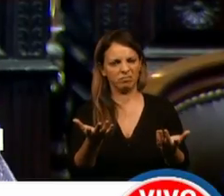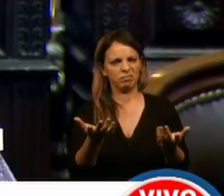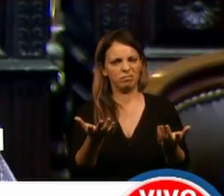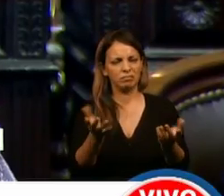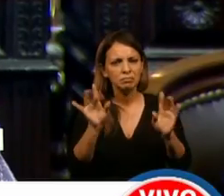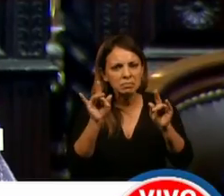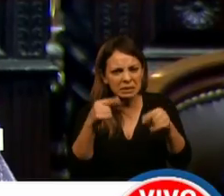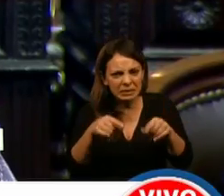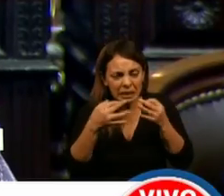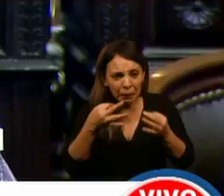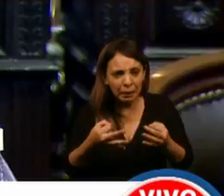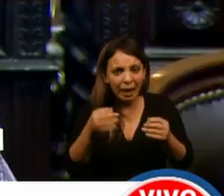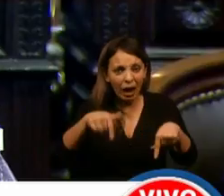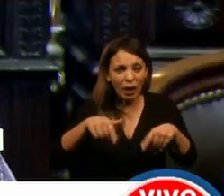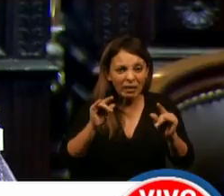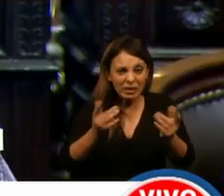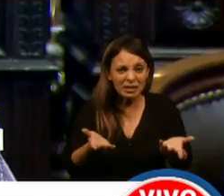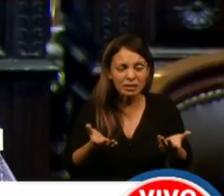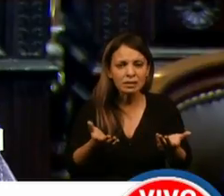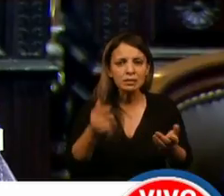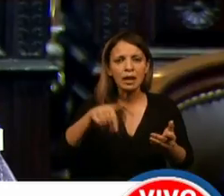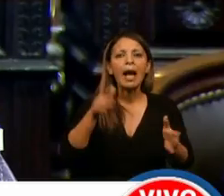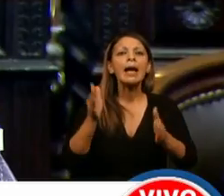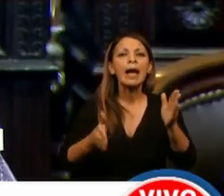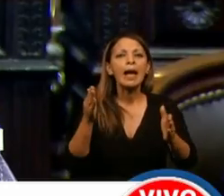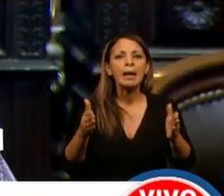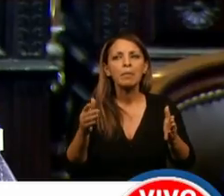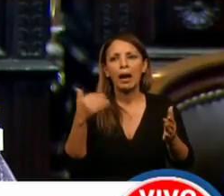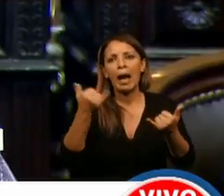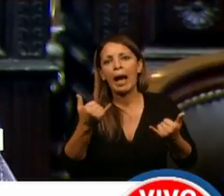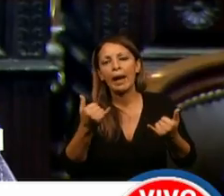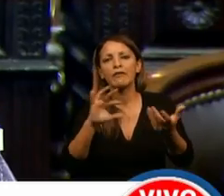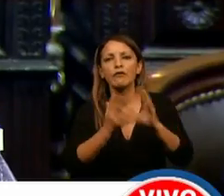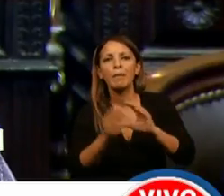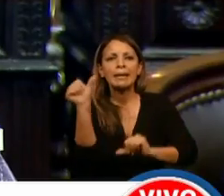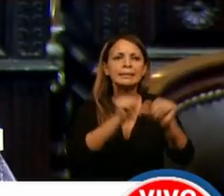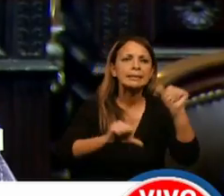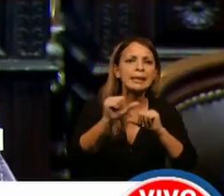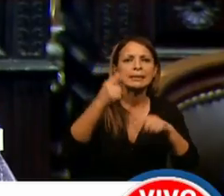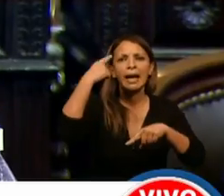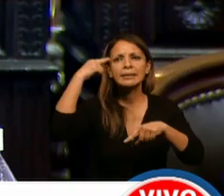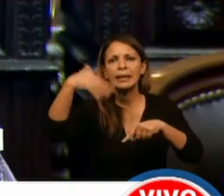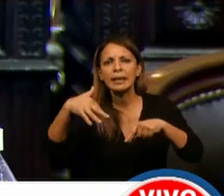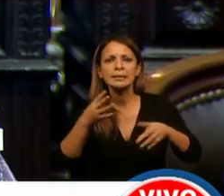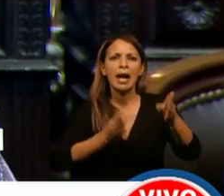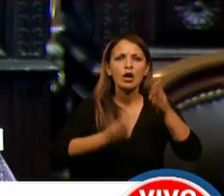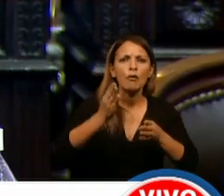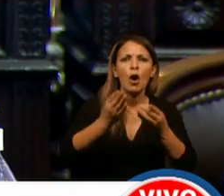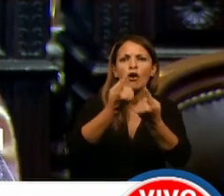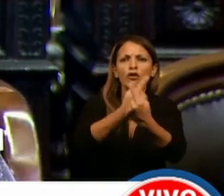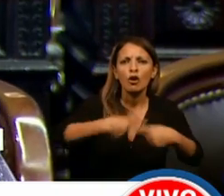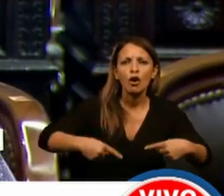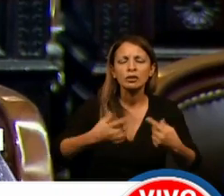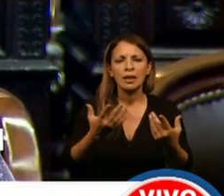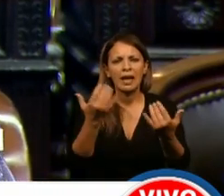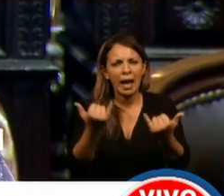complejo en la época de la inteligencia artificial de la inteligencia de las cosas de